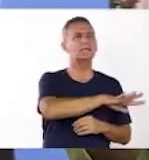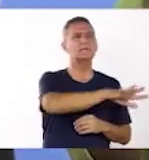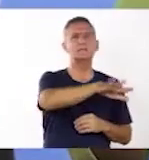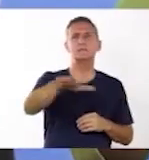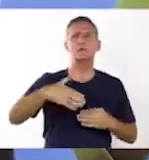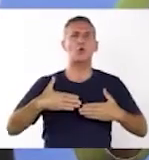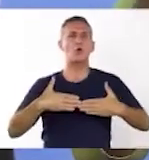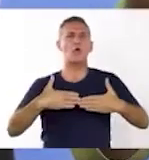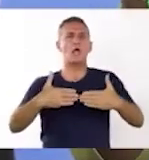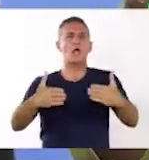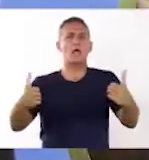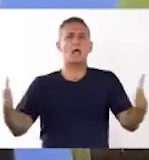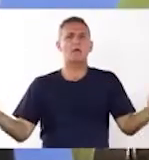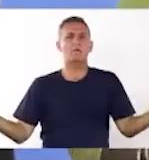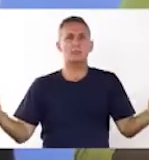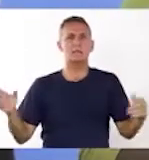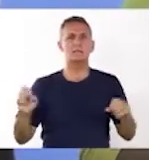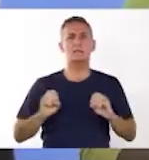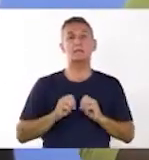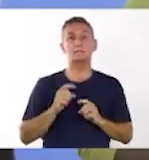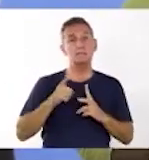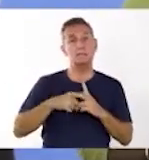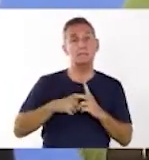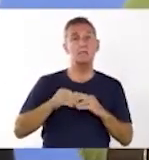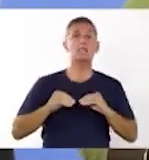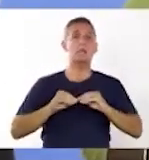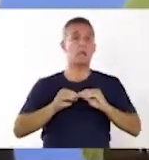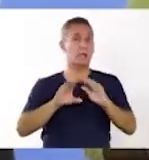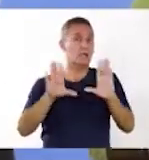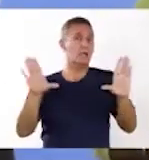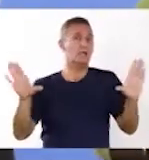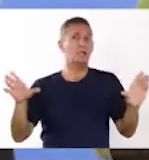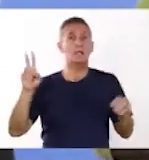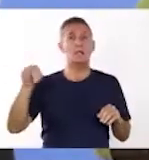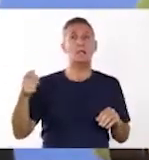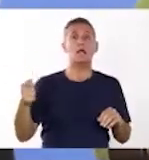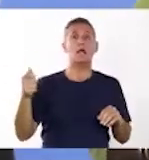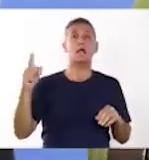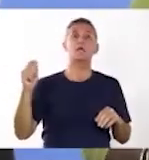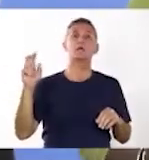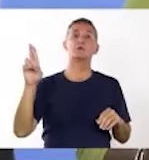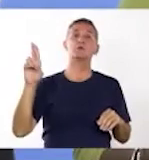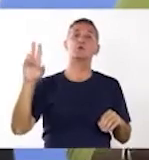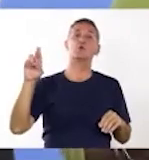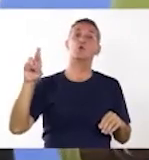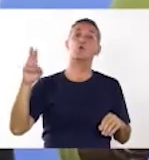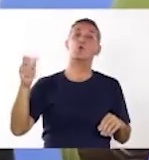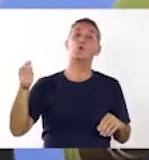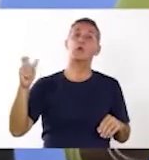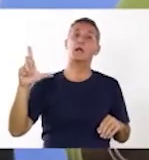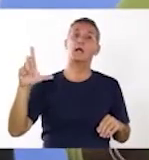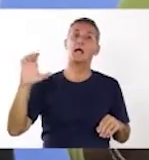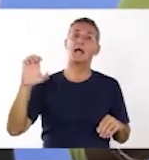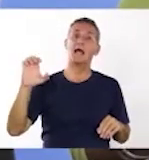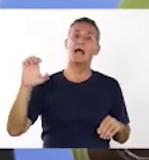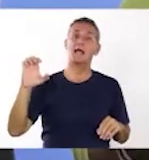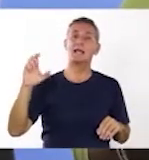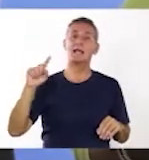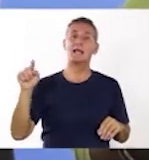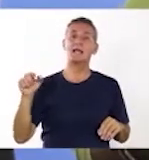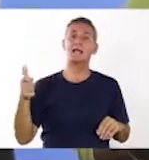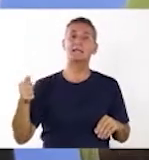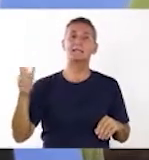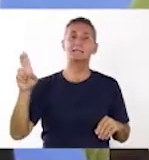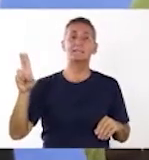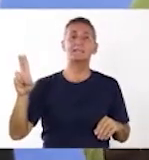todo, es abierto. Y la naturaleza también, él con la naturaleza, la